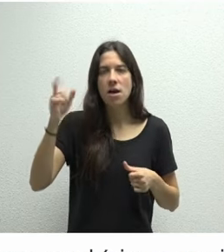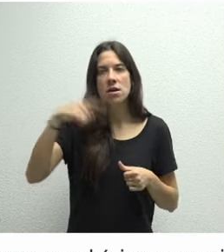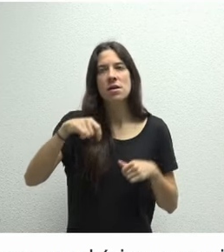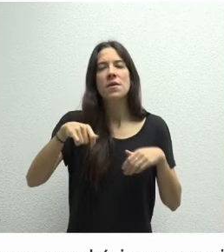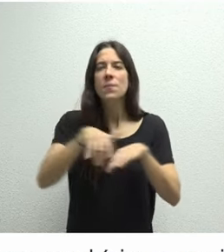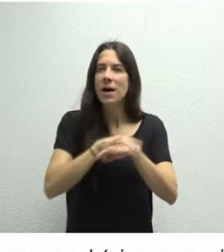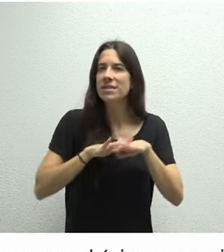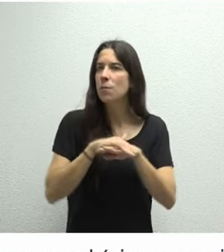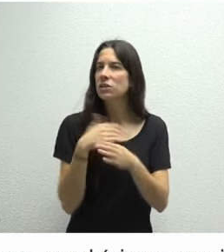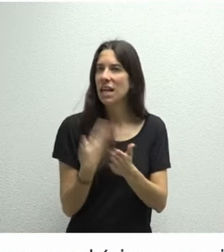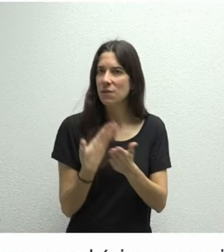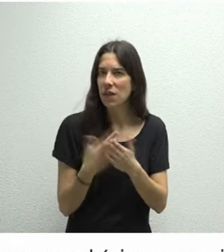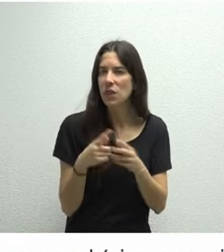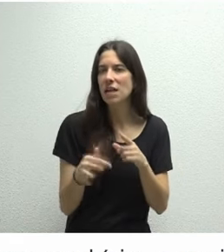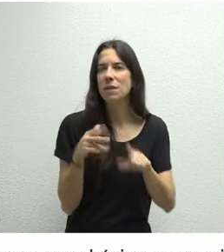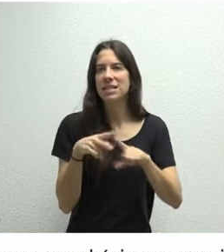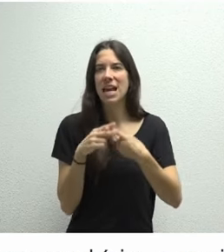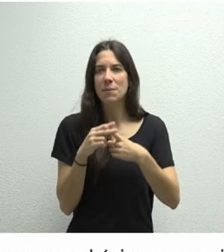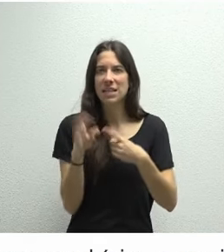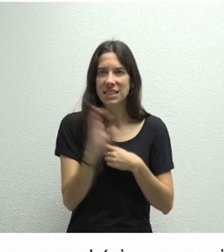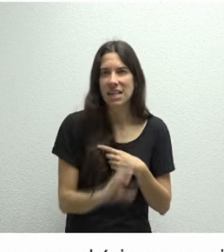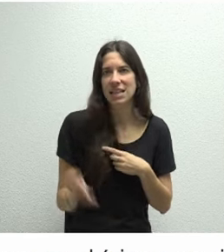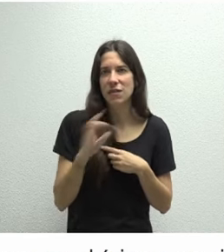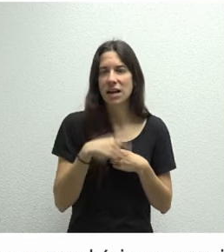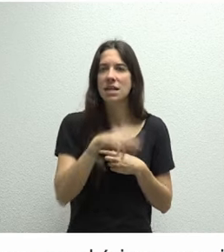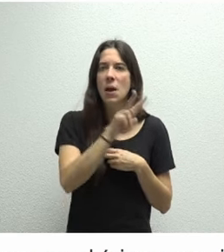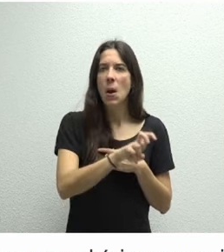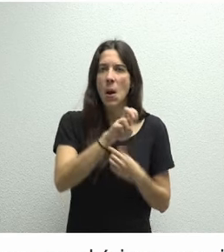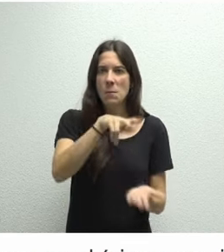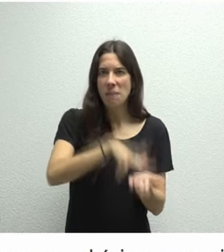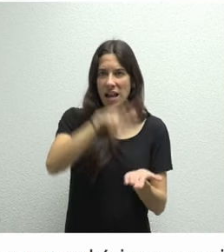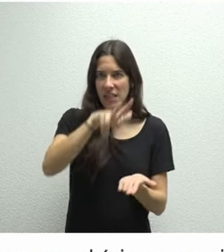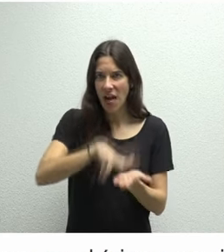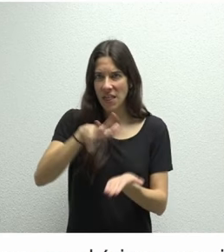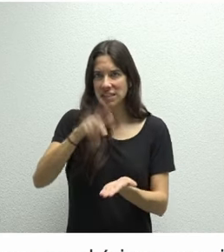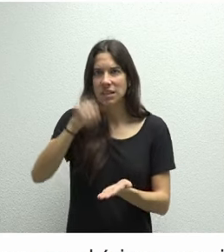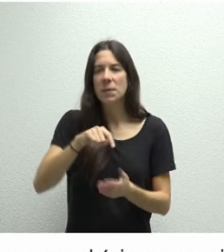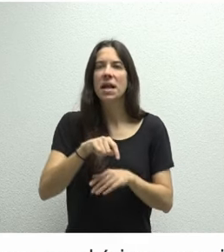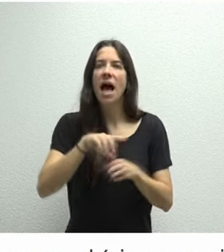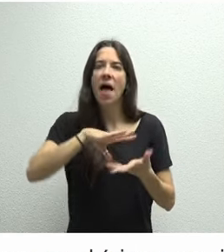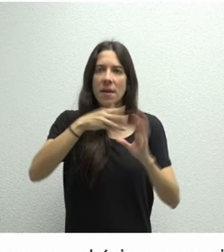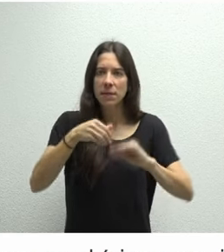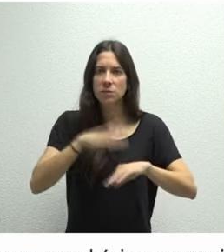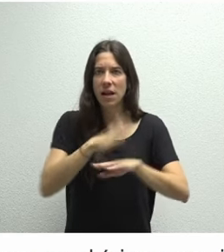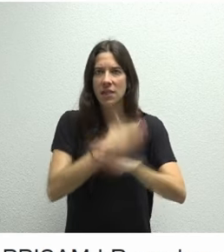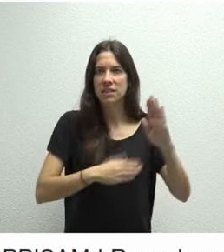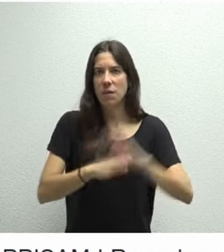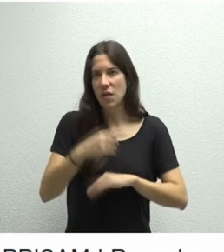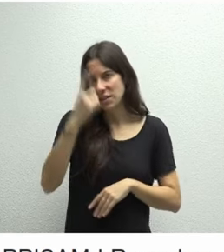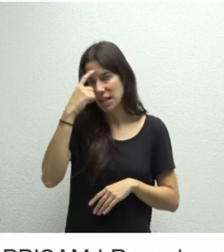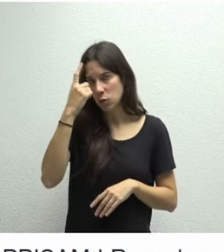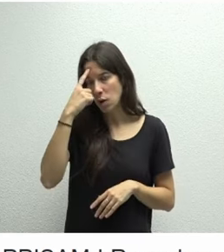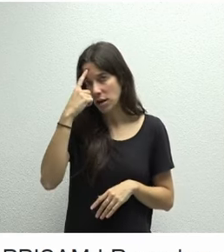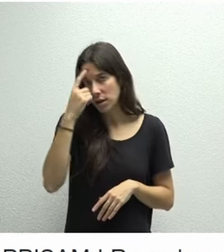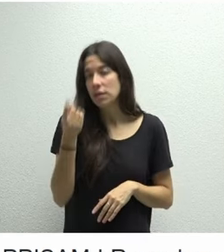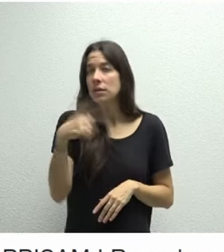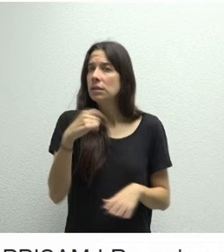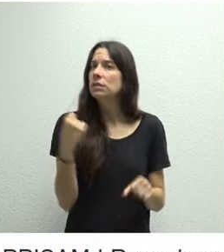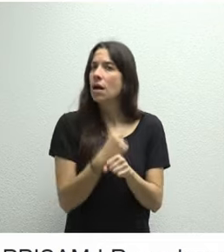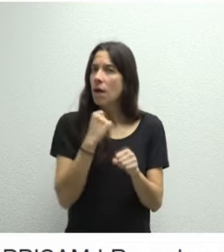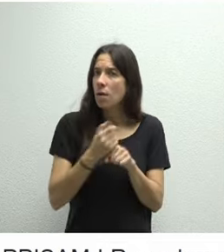y herramientas científicas validadas y adaptadas a la discapacidad intelectual y trabajamos en